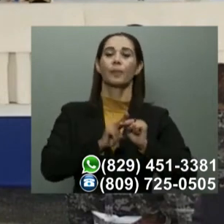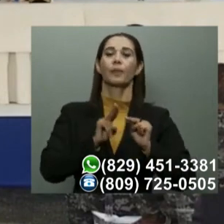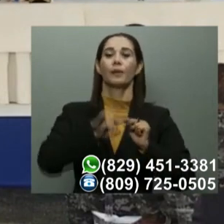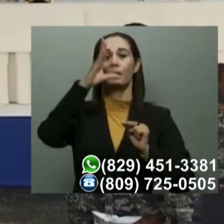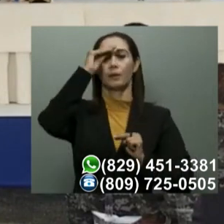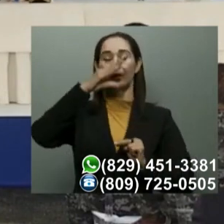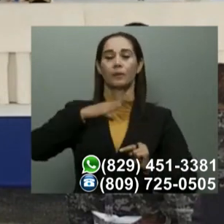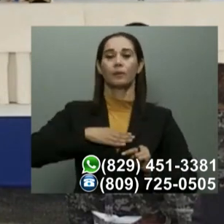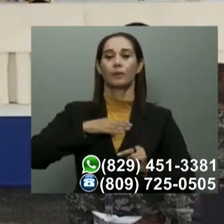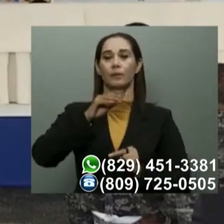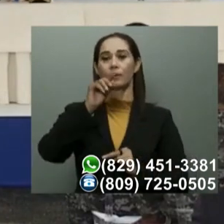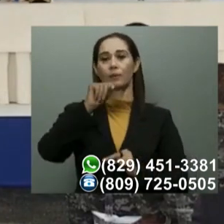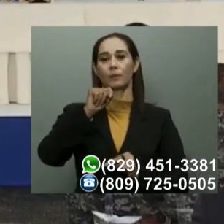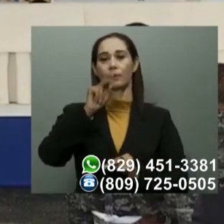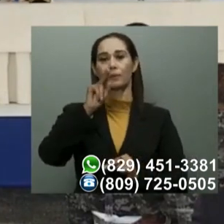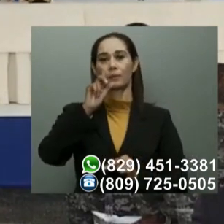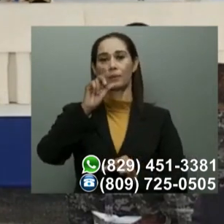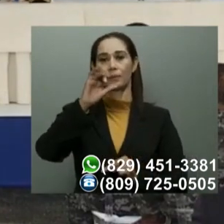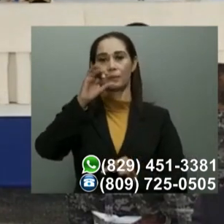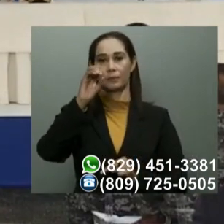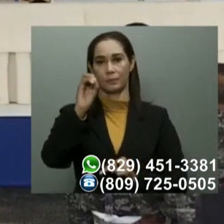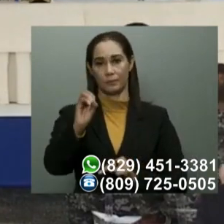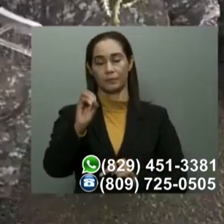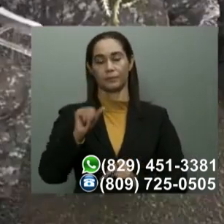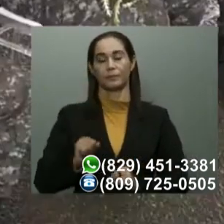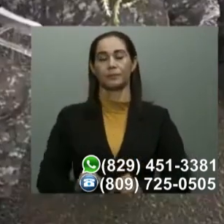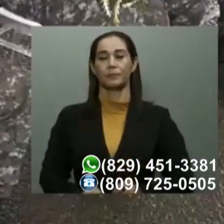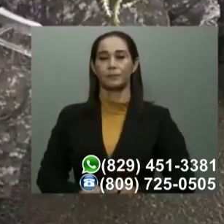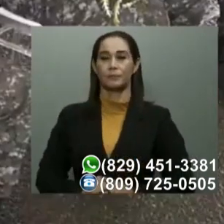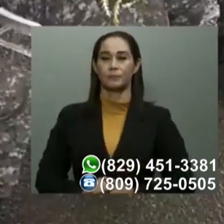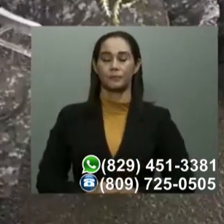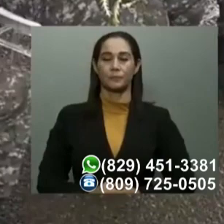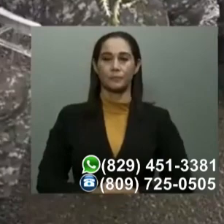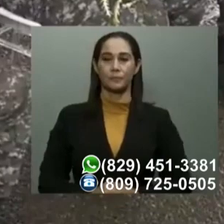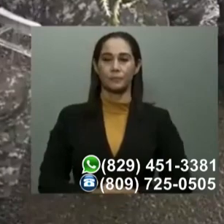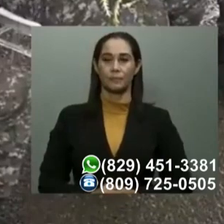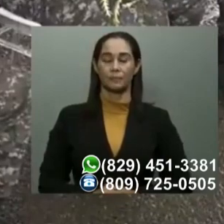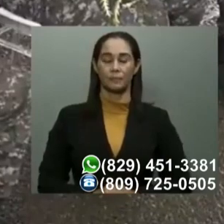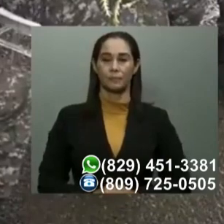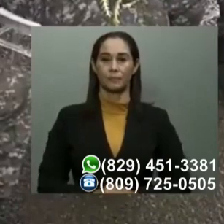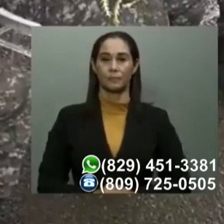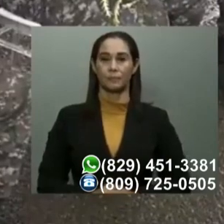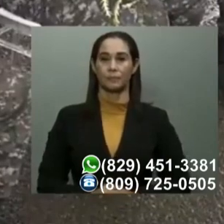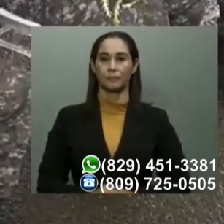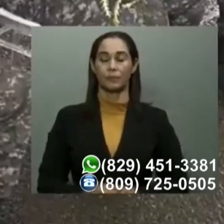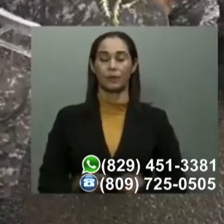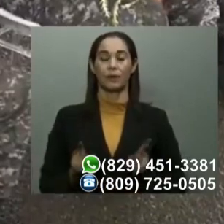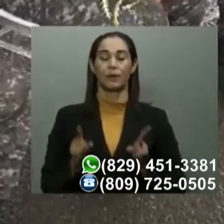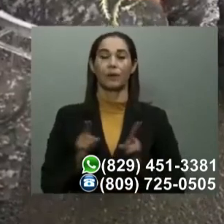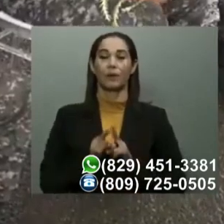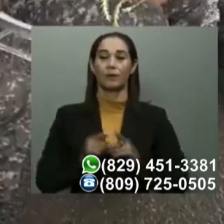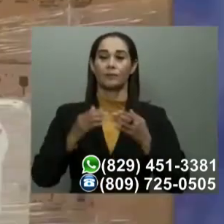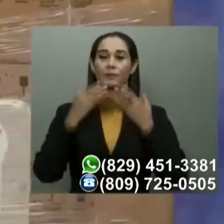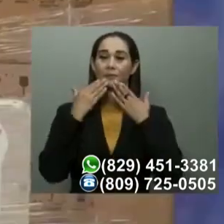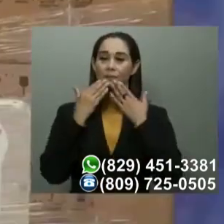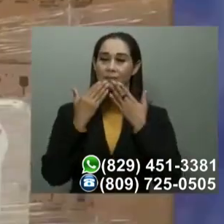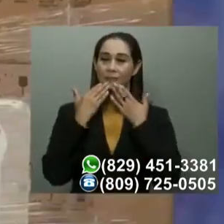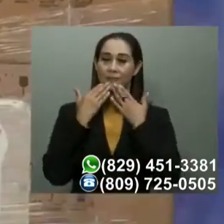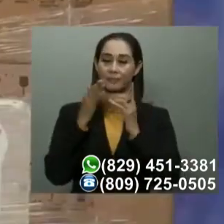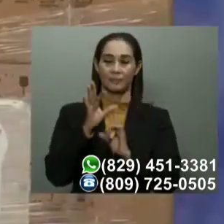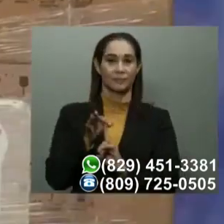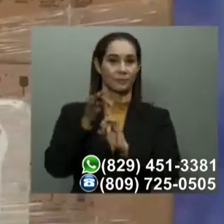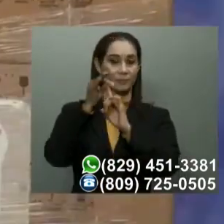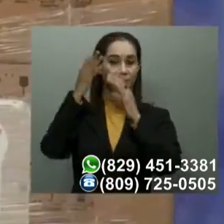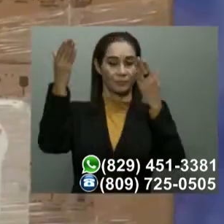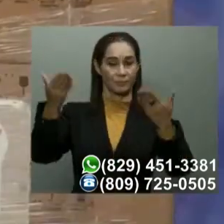director del 911 al director de la policía nacional mayor general eduardo alberto ten y se enmarca dentro de